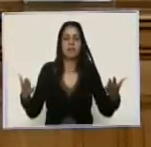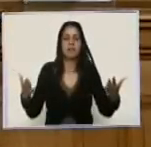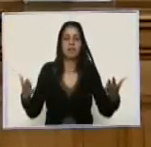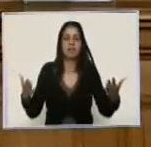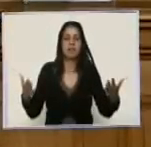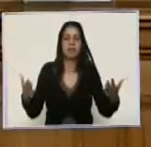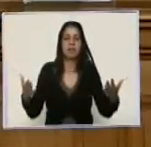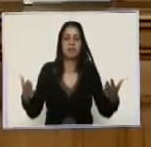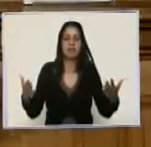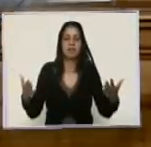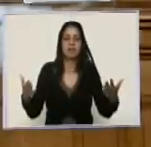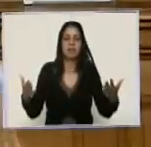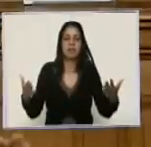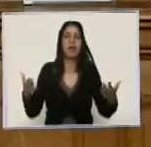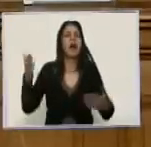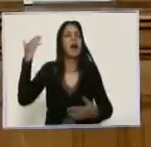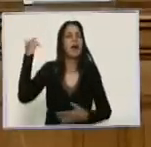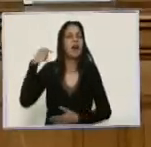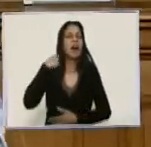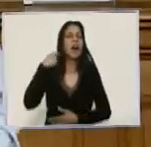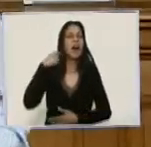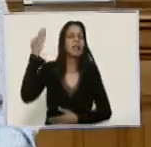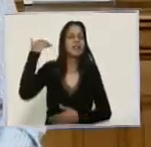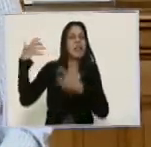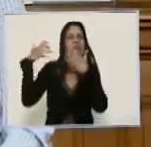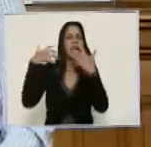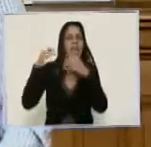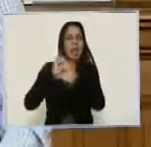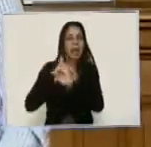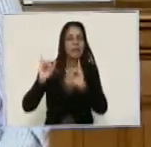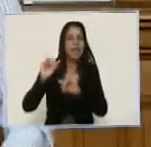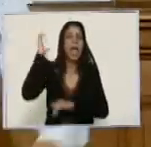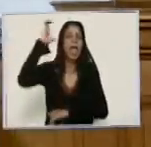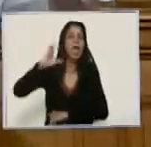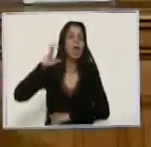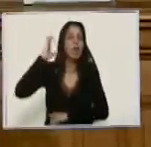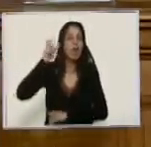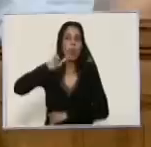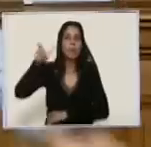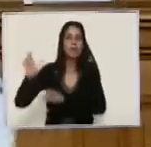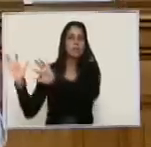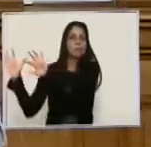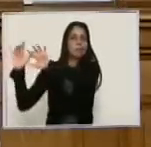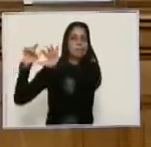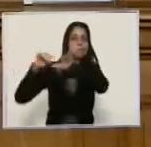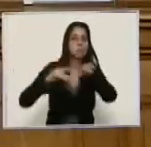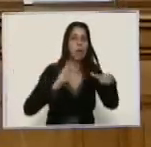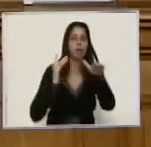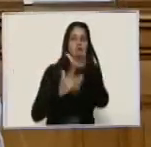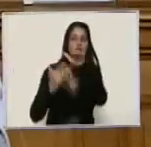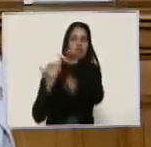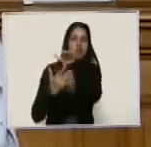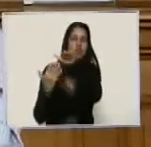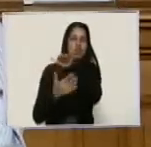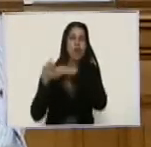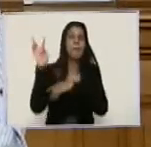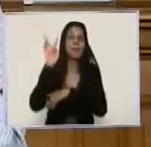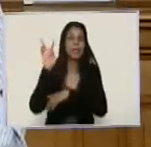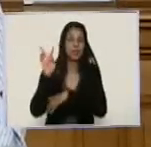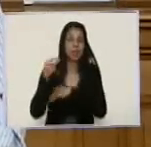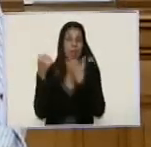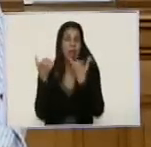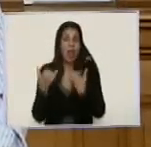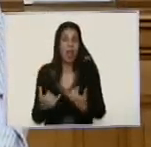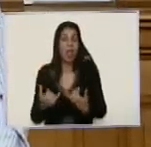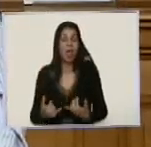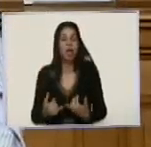1 millón de europeos a raíz de la Segunda Guerra Mundial. Y ahora este conjunto de compatriotas de